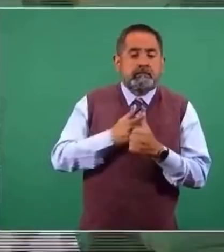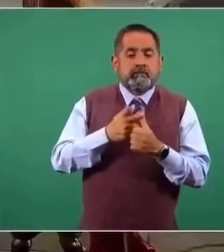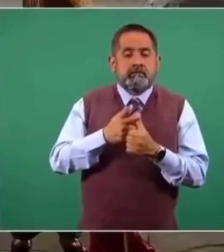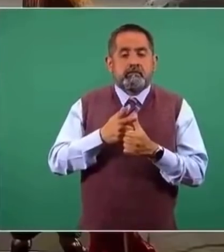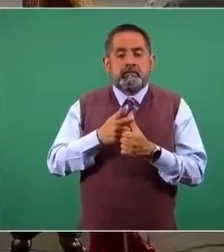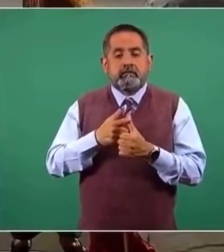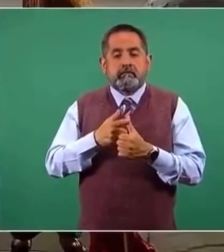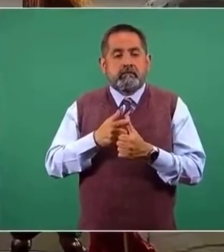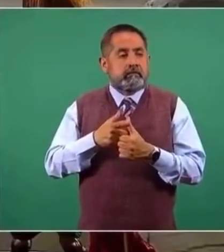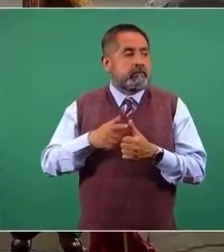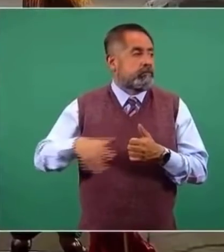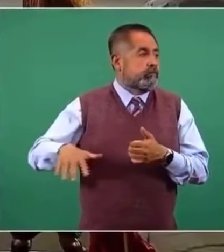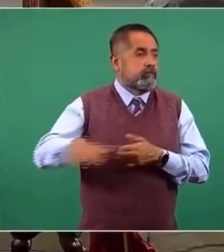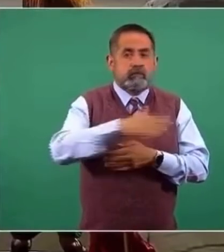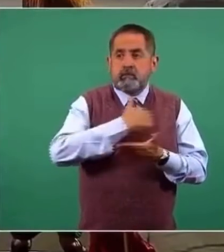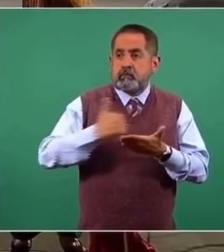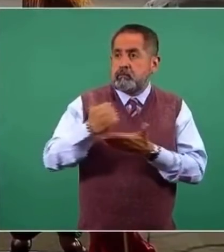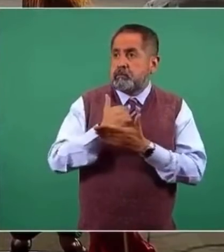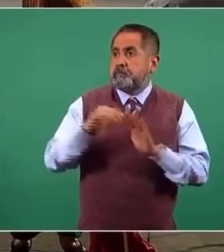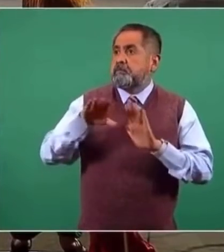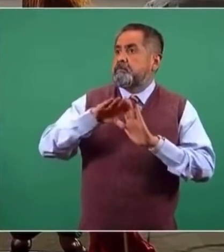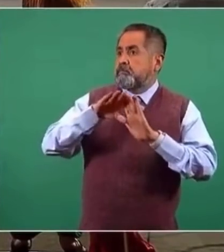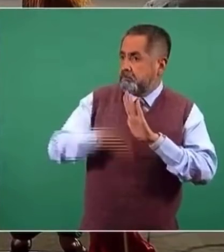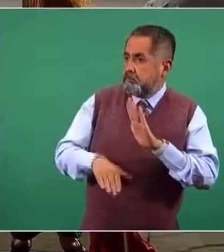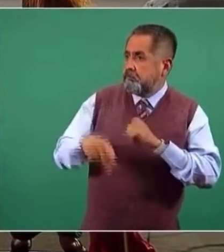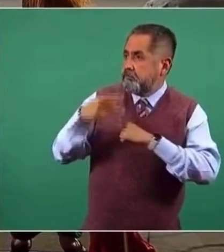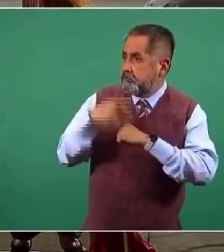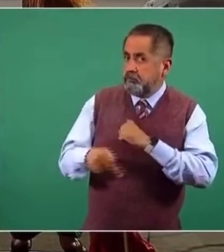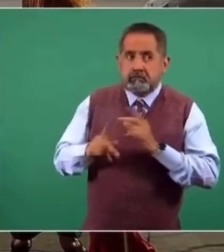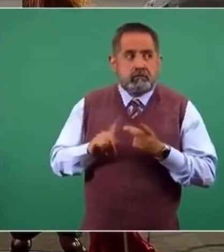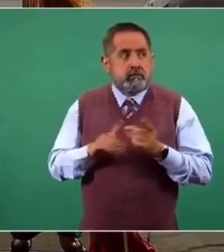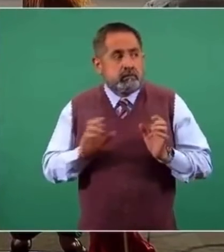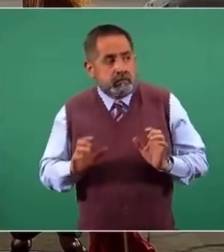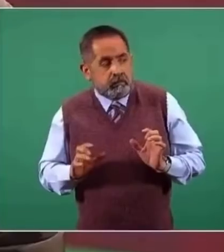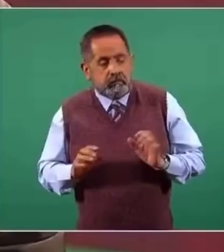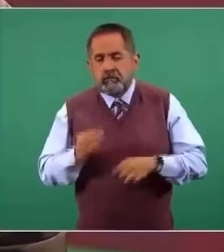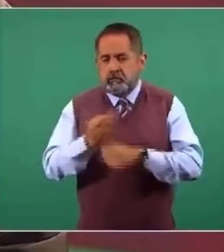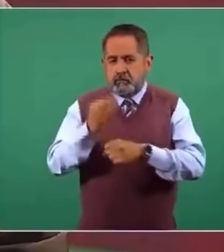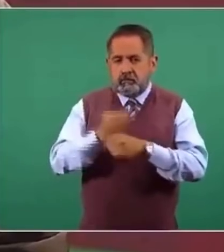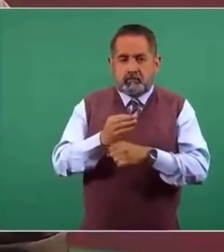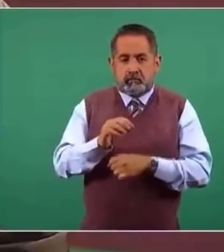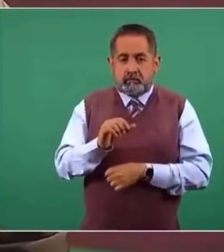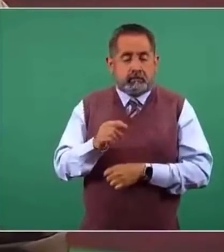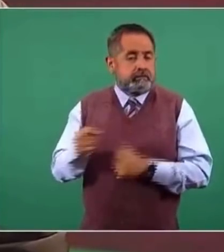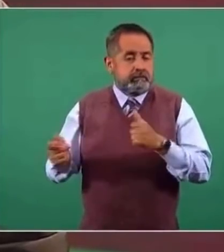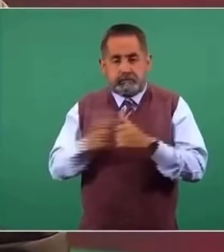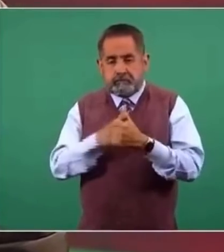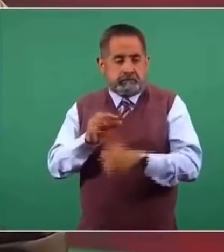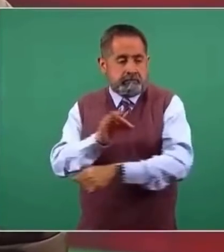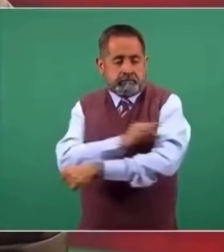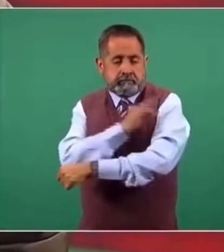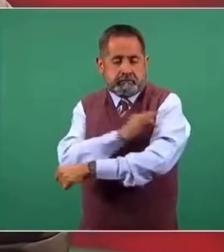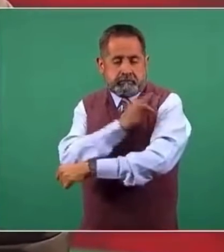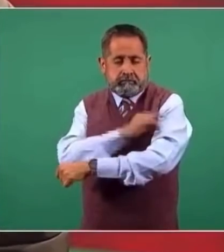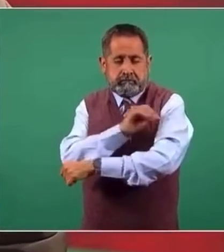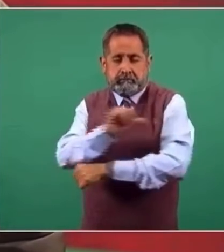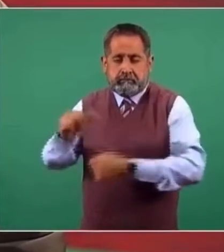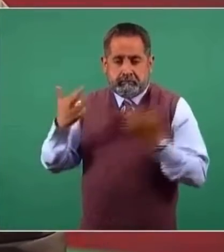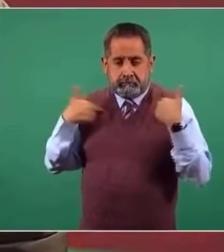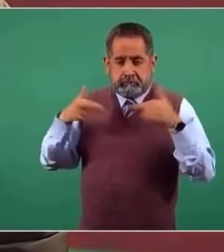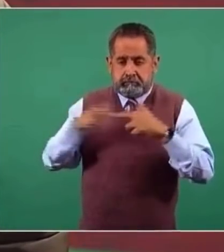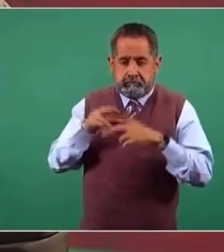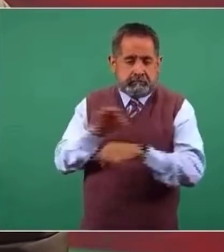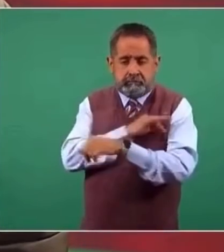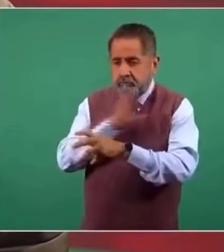de menor riesgo. Es decir, la Estrategia Nacional de Vacunar a los trabajadores de la educación se va a dar de